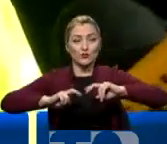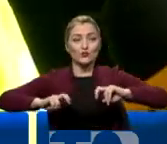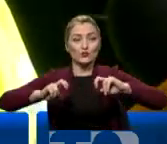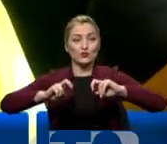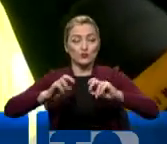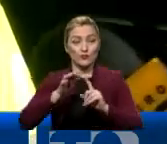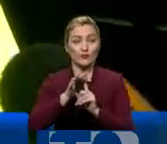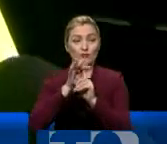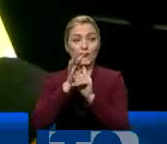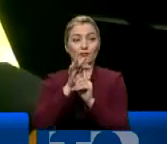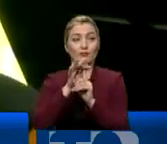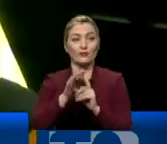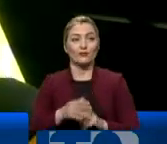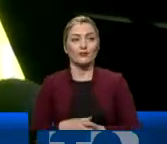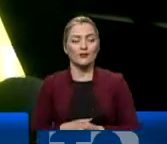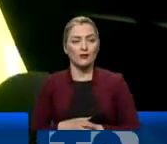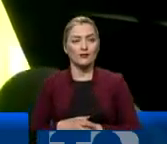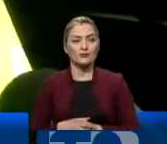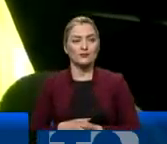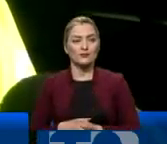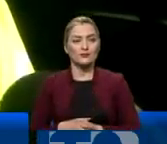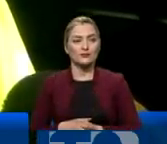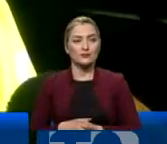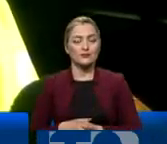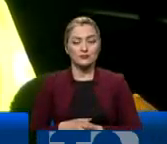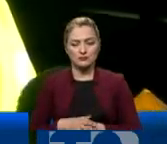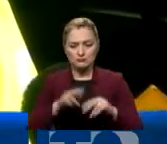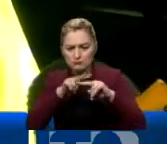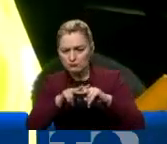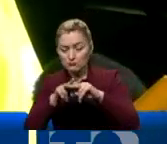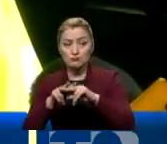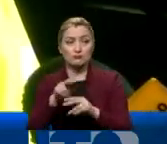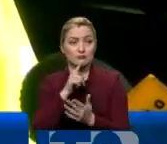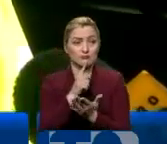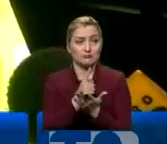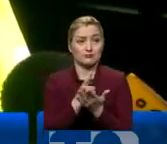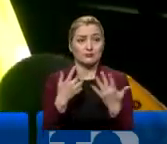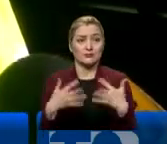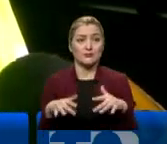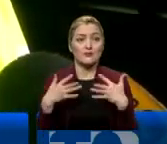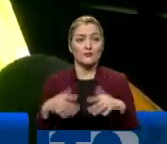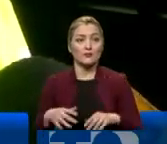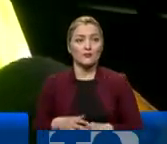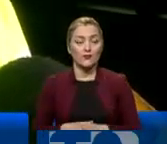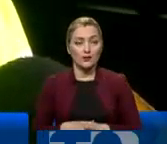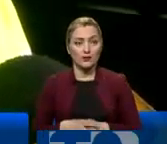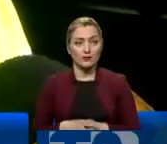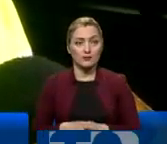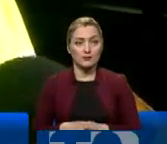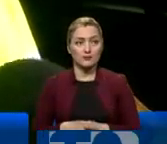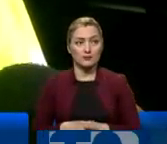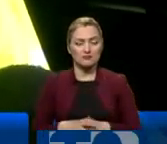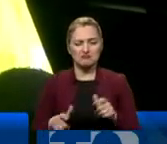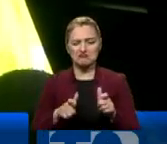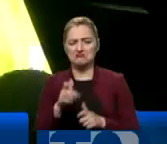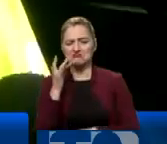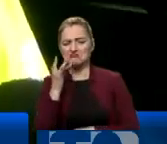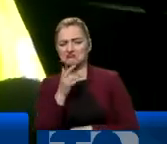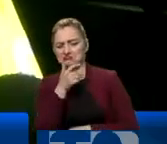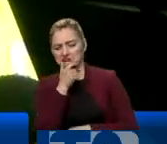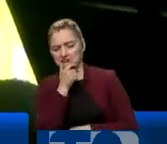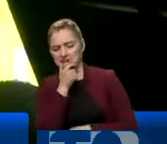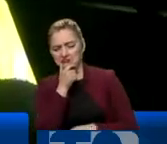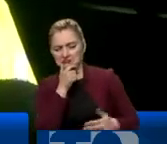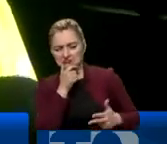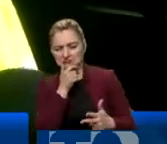técnicas especiales, pues verificó esta información y procedimos a ver que existía movimiento inusual,